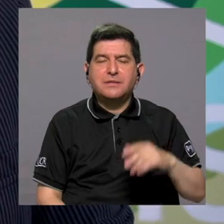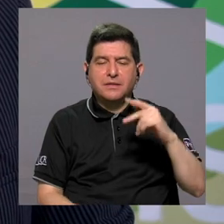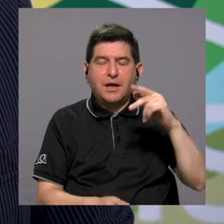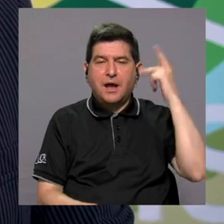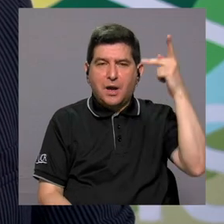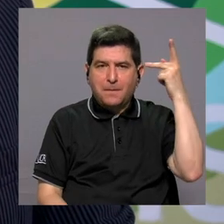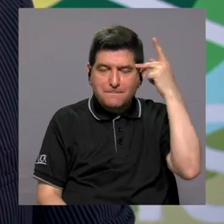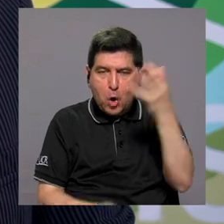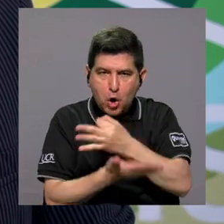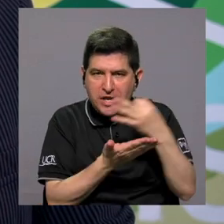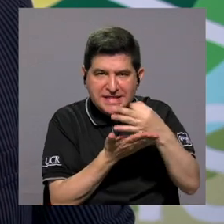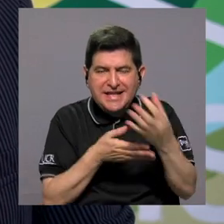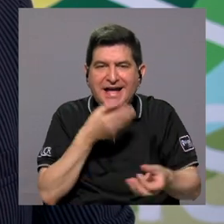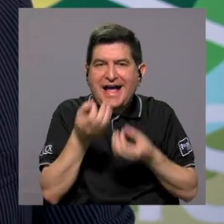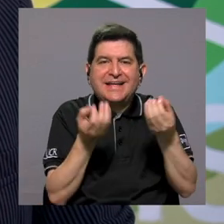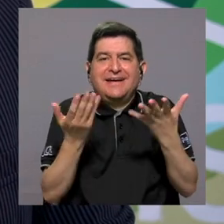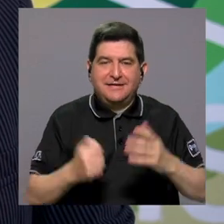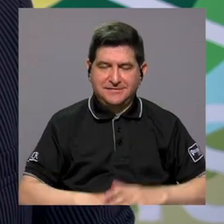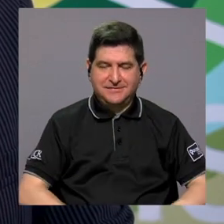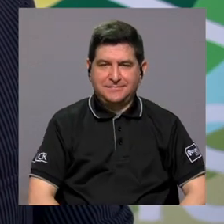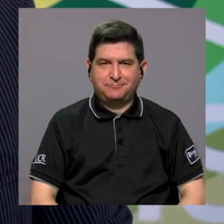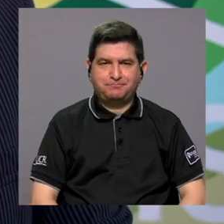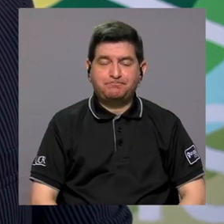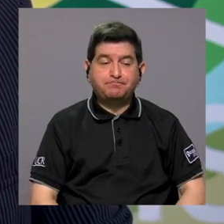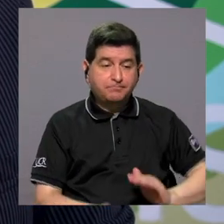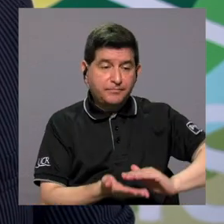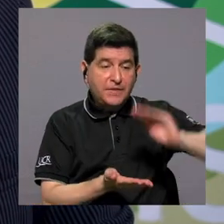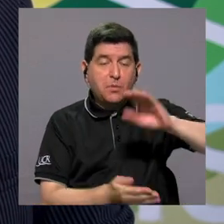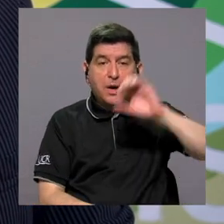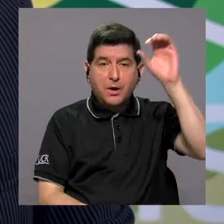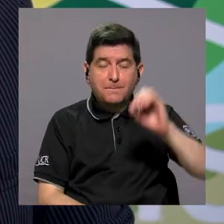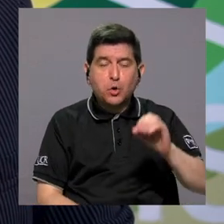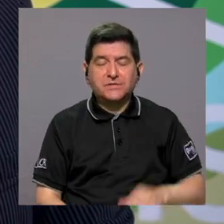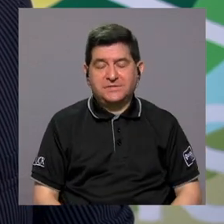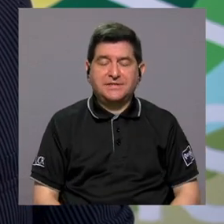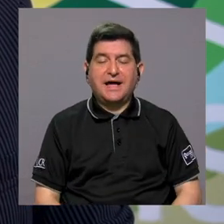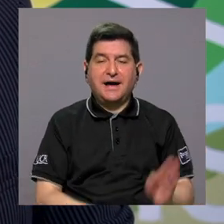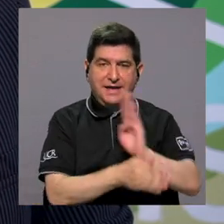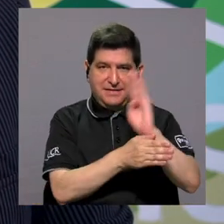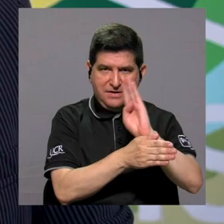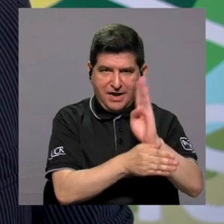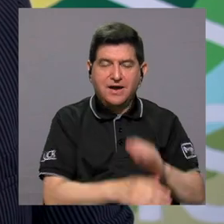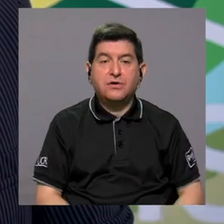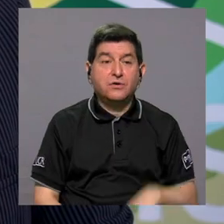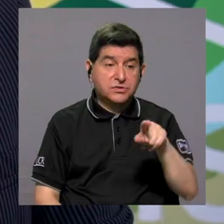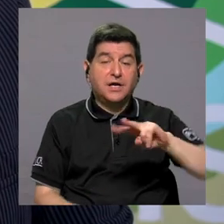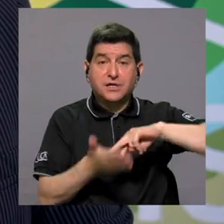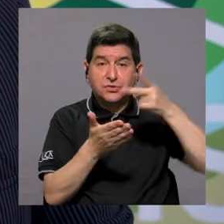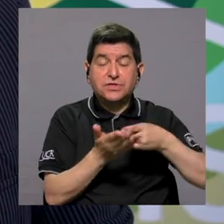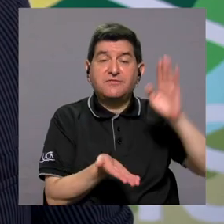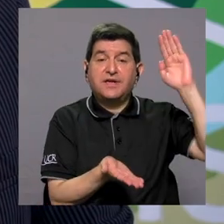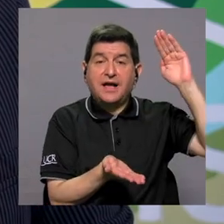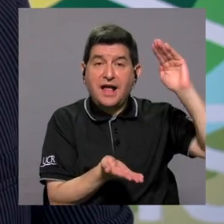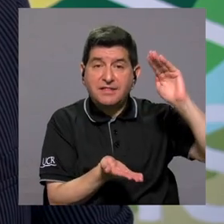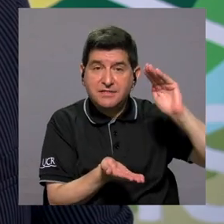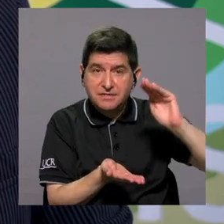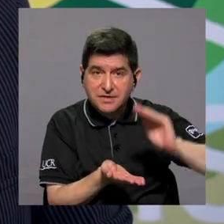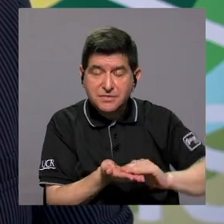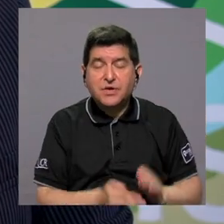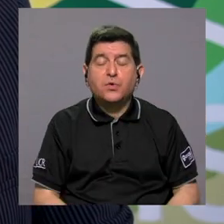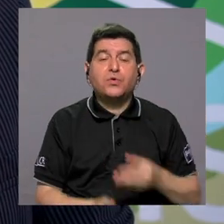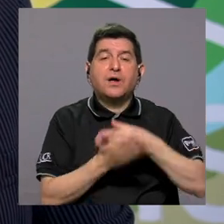que lo que hace es aumentar las tasas de interés de los bancos y eso hace que se reduzca el